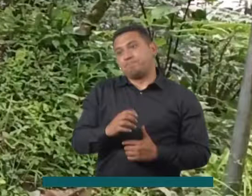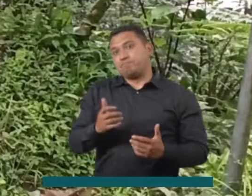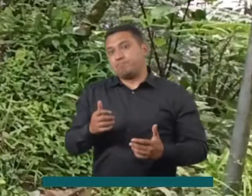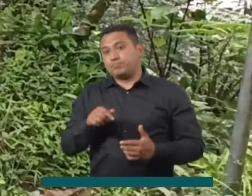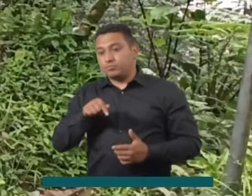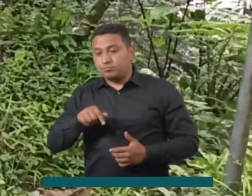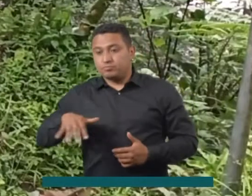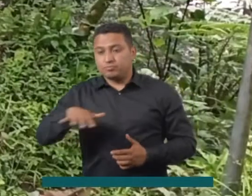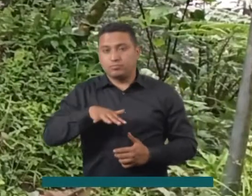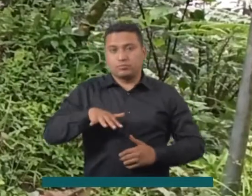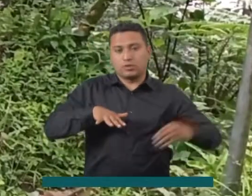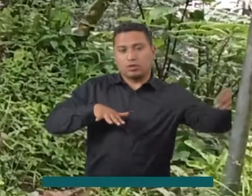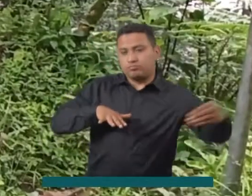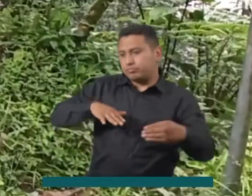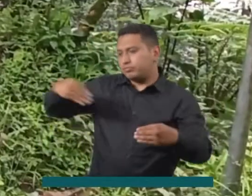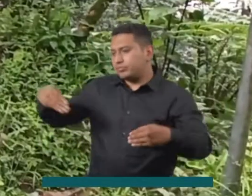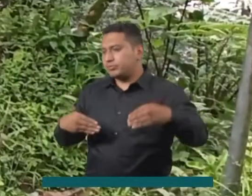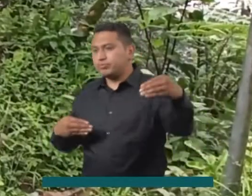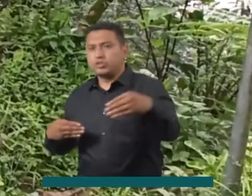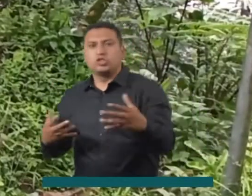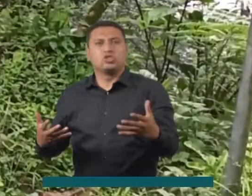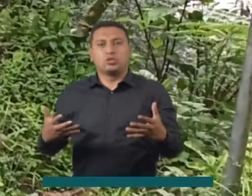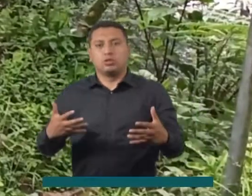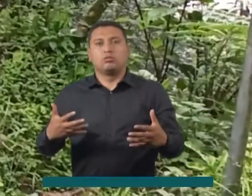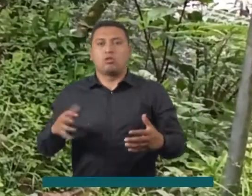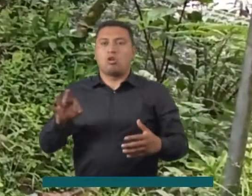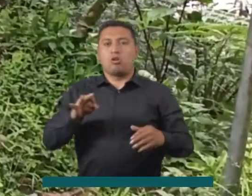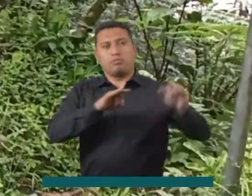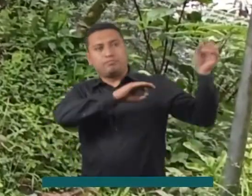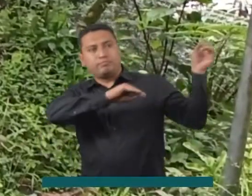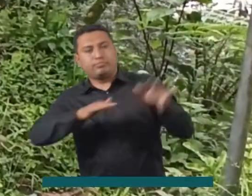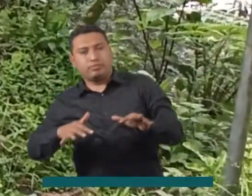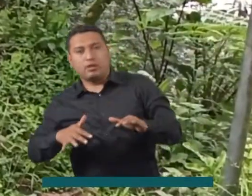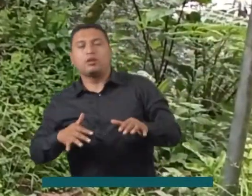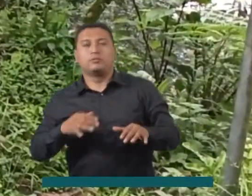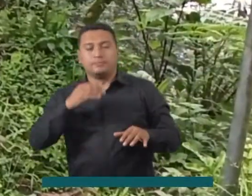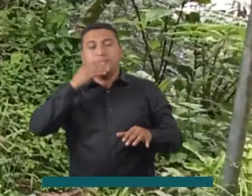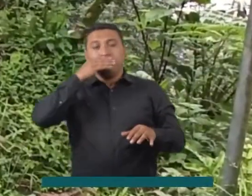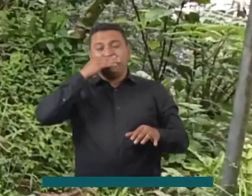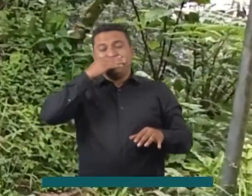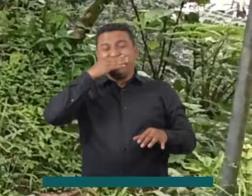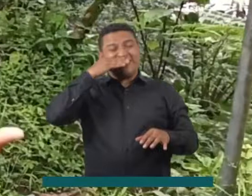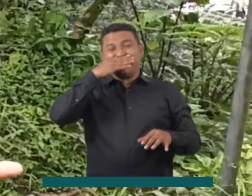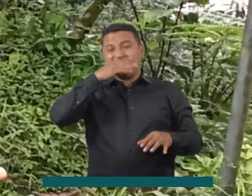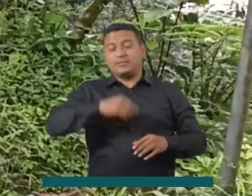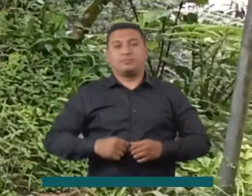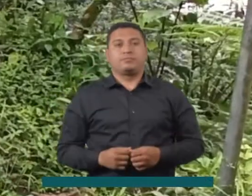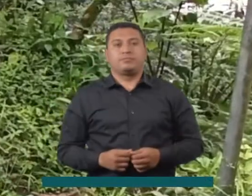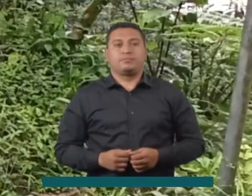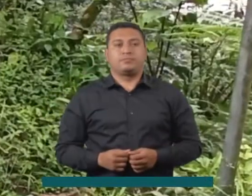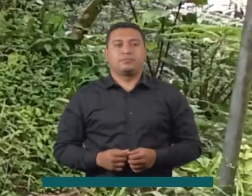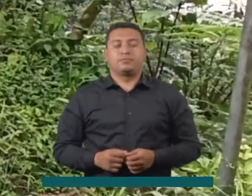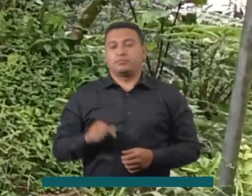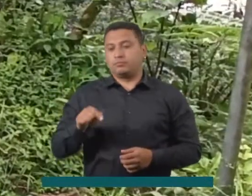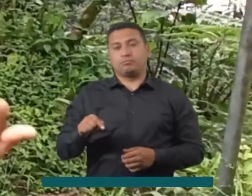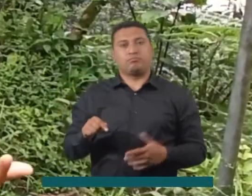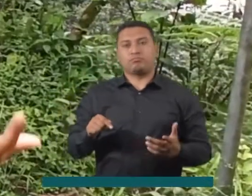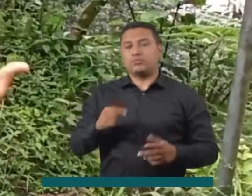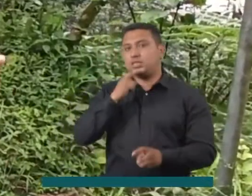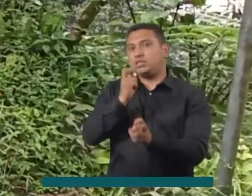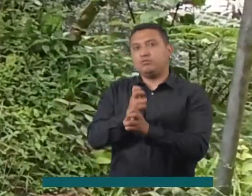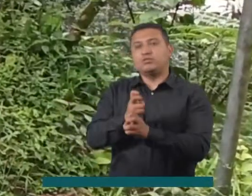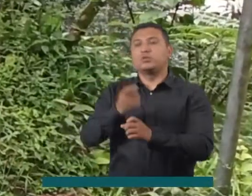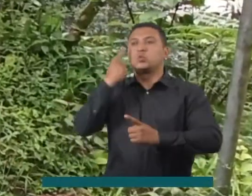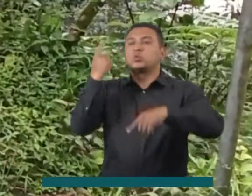vías de acceso, sí, hay derrumbes y esto no facilita el que los